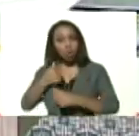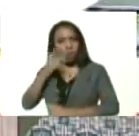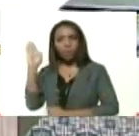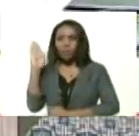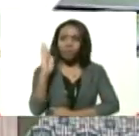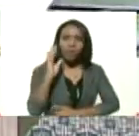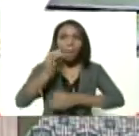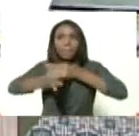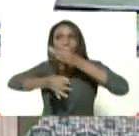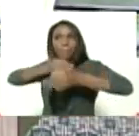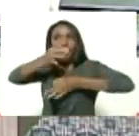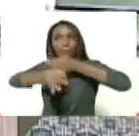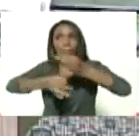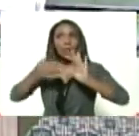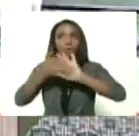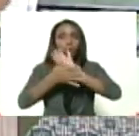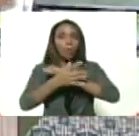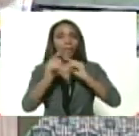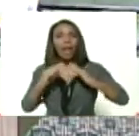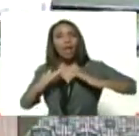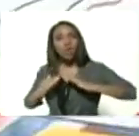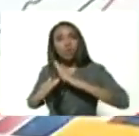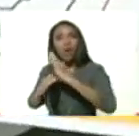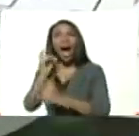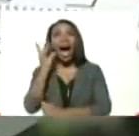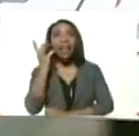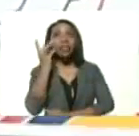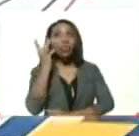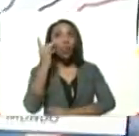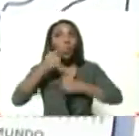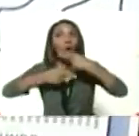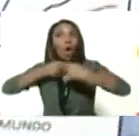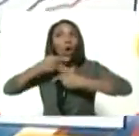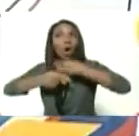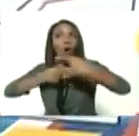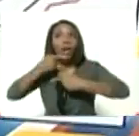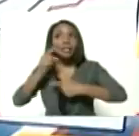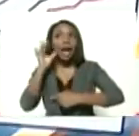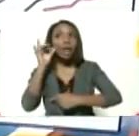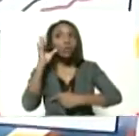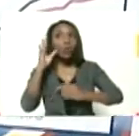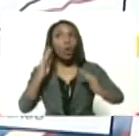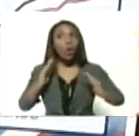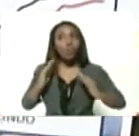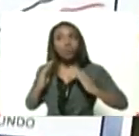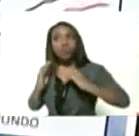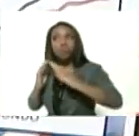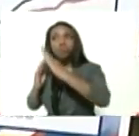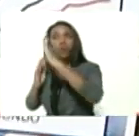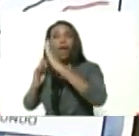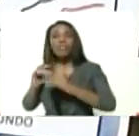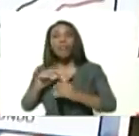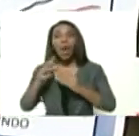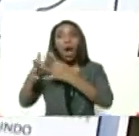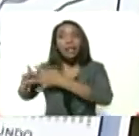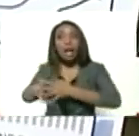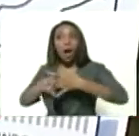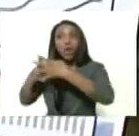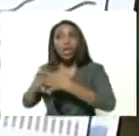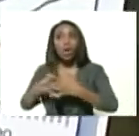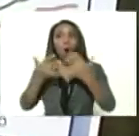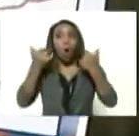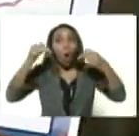diciendo, la línea azul representa ya la línea ascendente de los Estados Unidos y ya